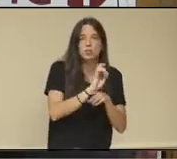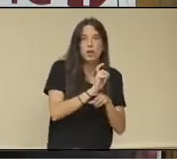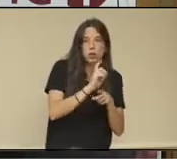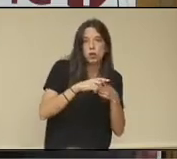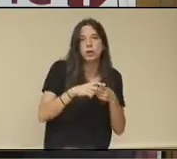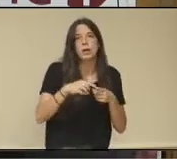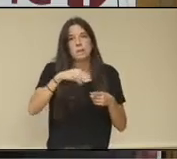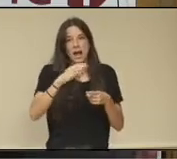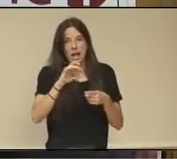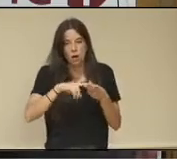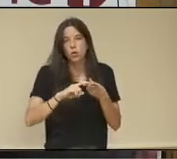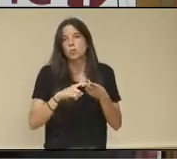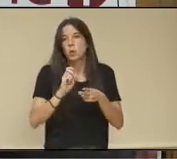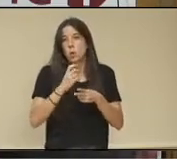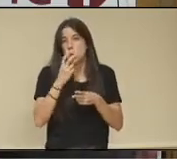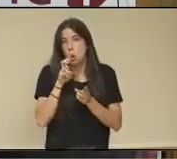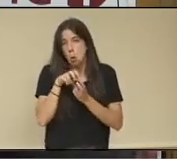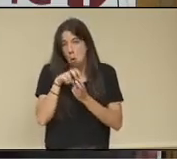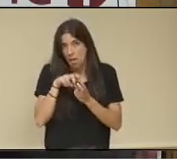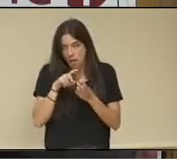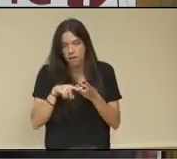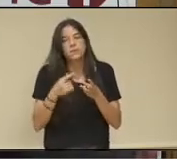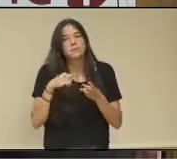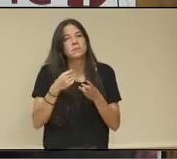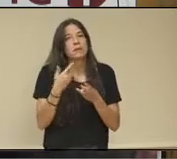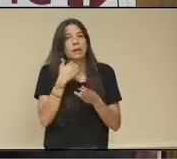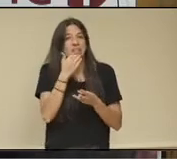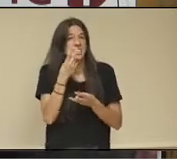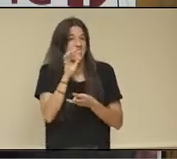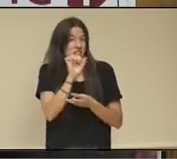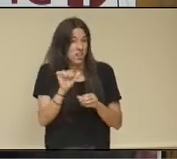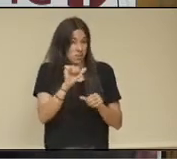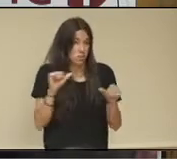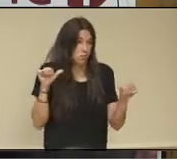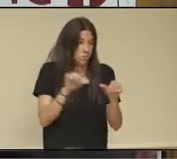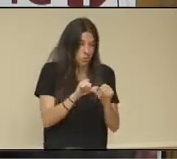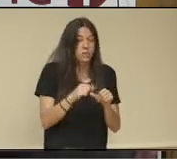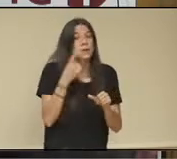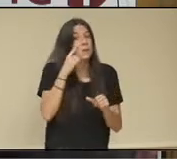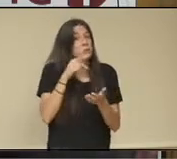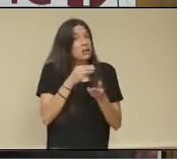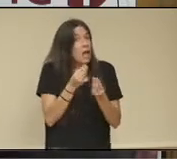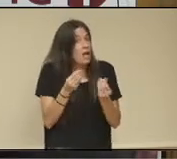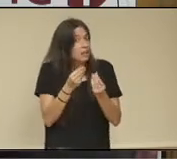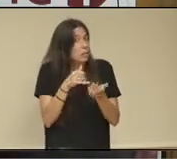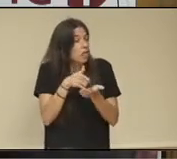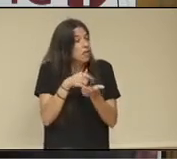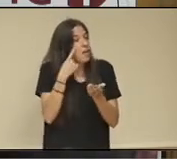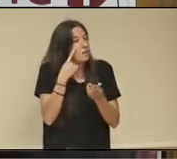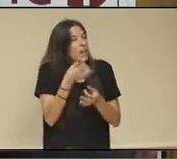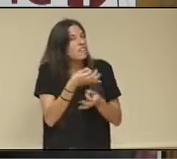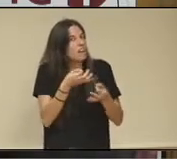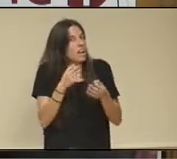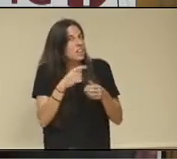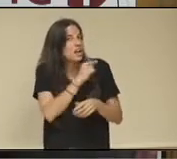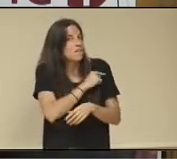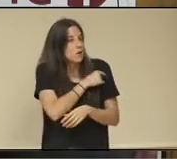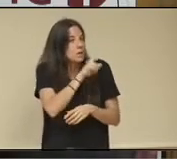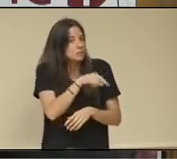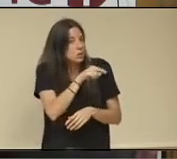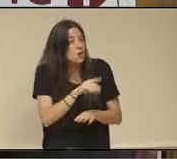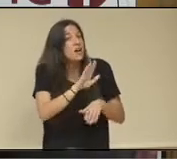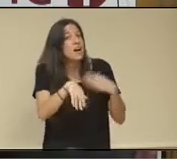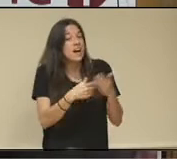durante casi 20 años se ha ido trabajando viendo la atenuación y la eficacia de esta vacuna, hasta que en el